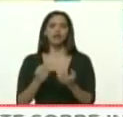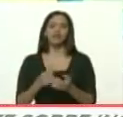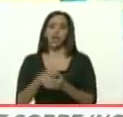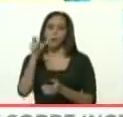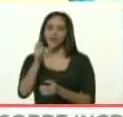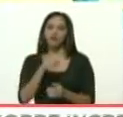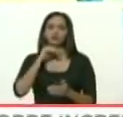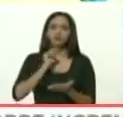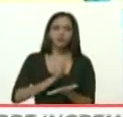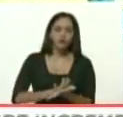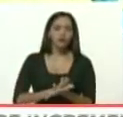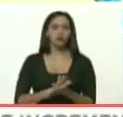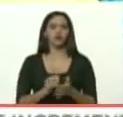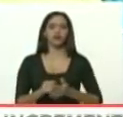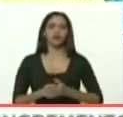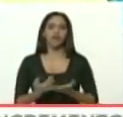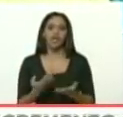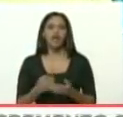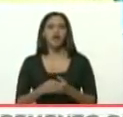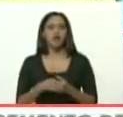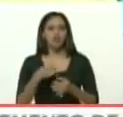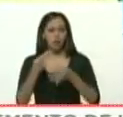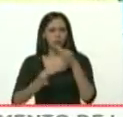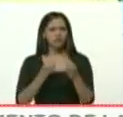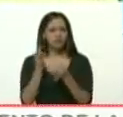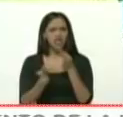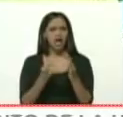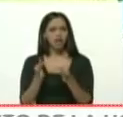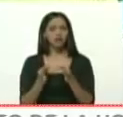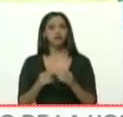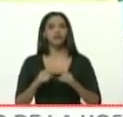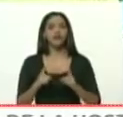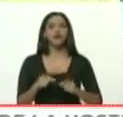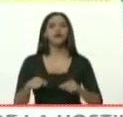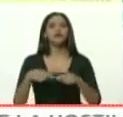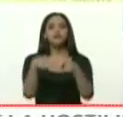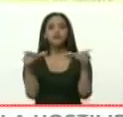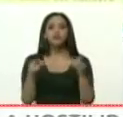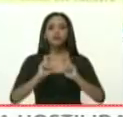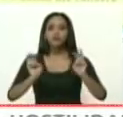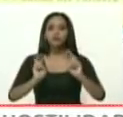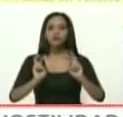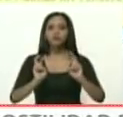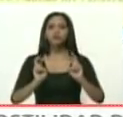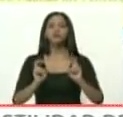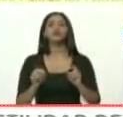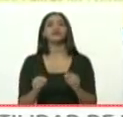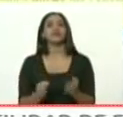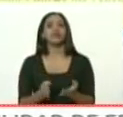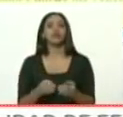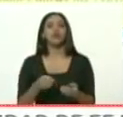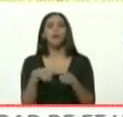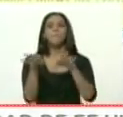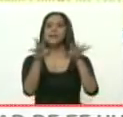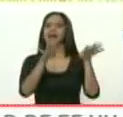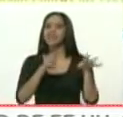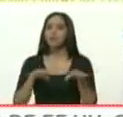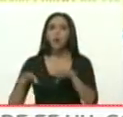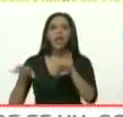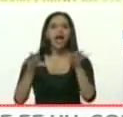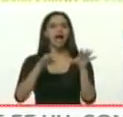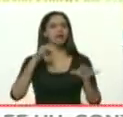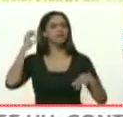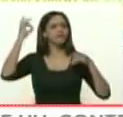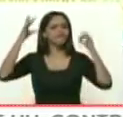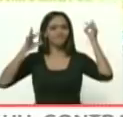que en este caso estaremos haciendo referencia, pero es un caso que estuvo siendo manipulado de alguna manera,